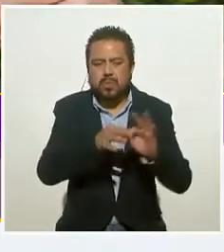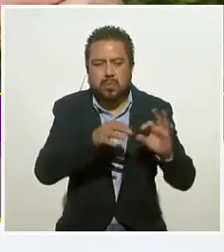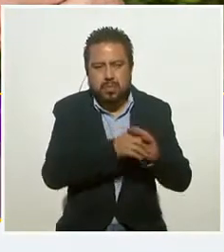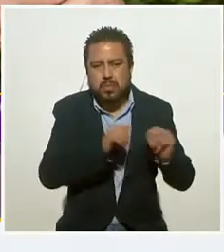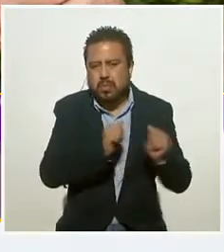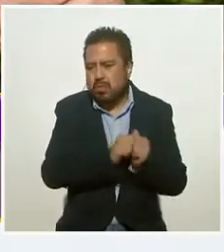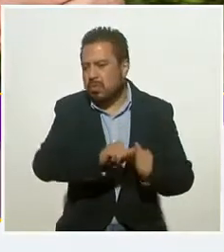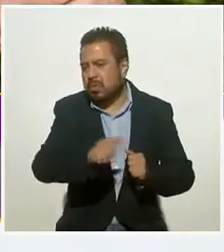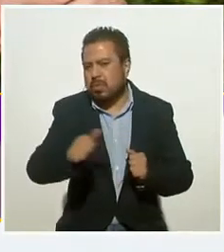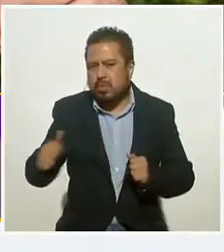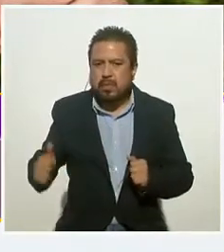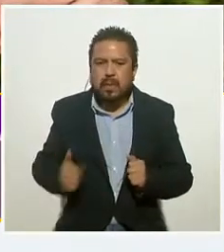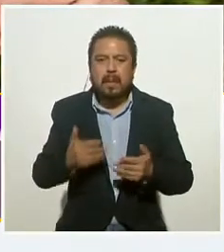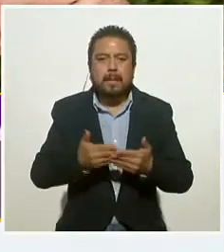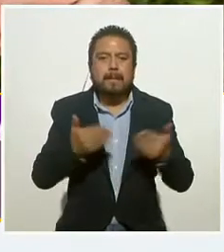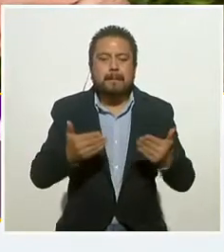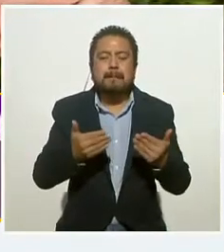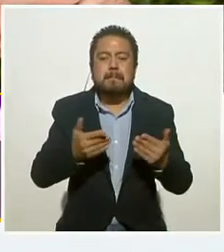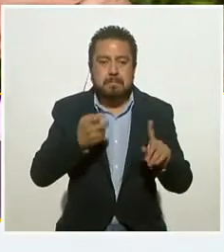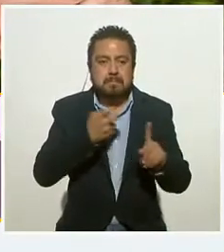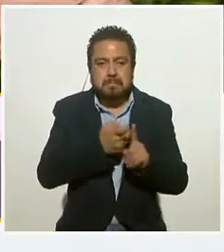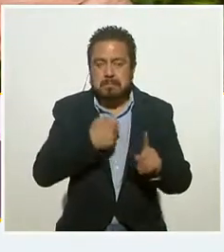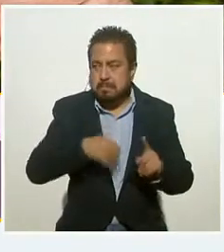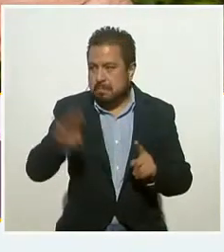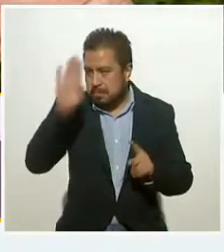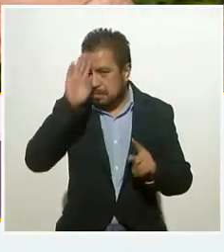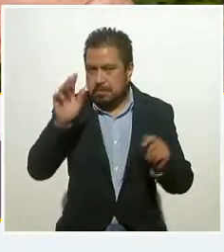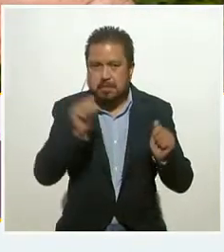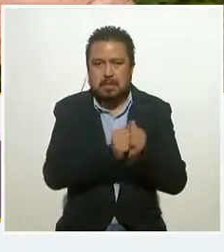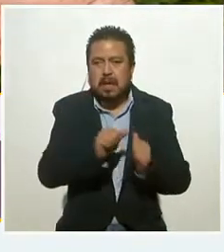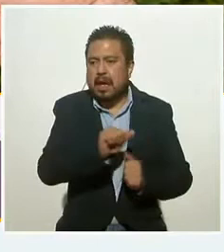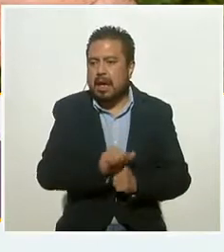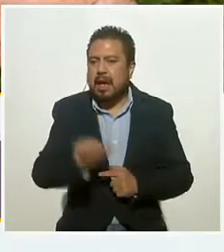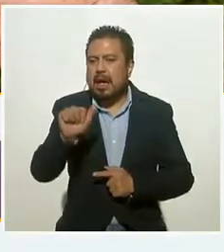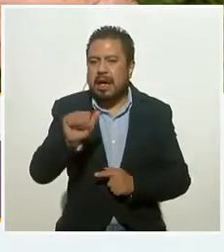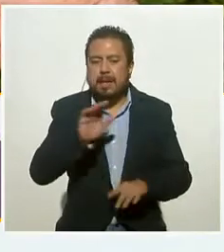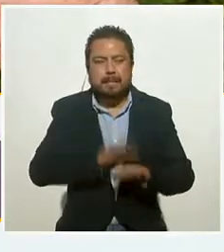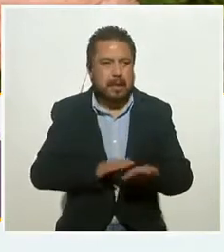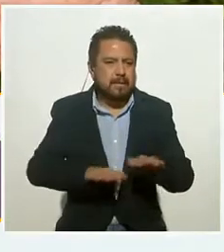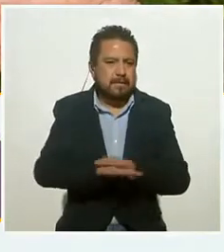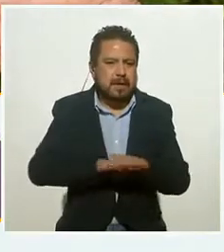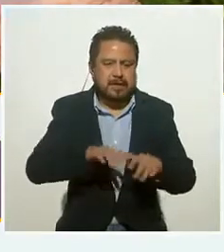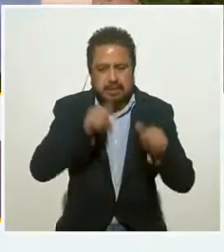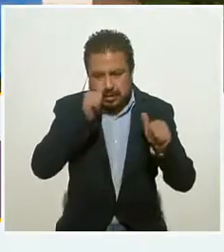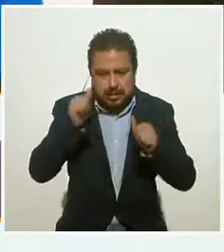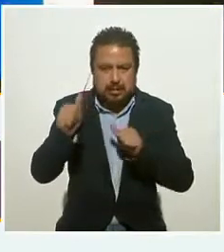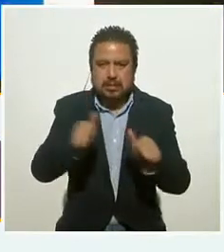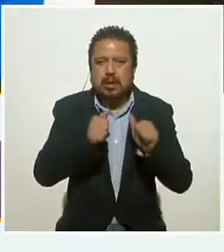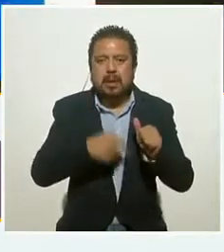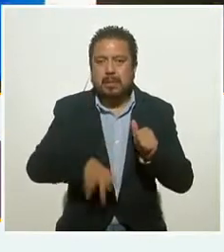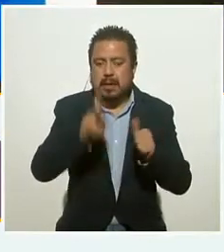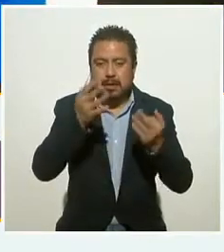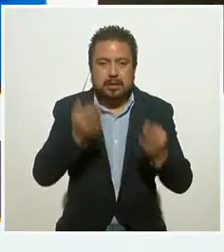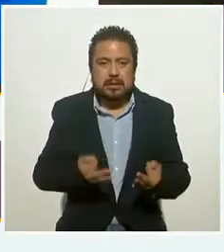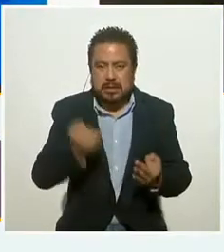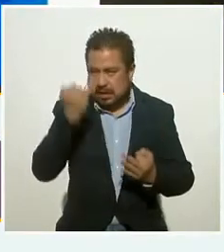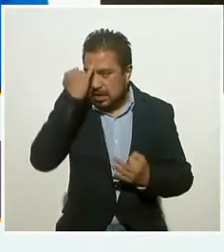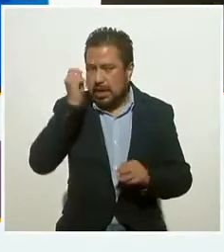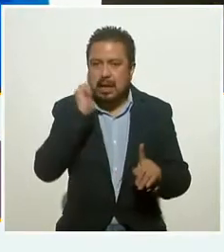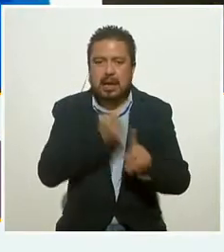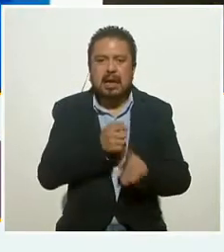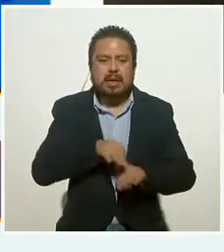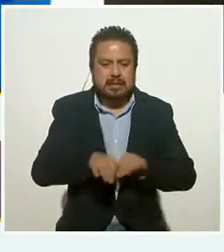con el otro. Entonces, de alguna manera pensamos en la A como en la base, ¿no? La atención, pero realmente lo ideal es que